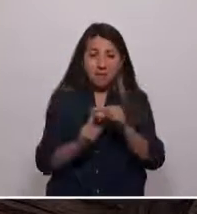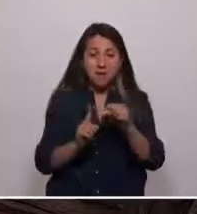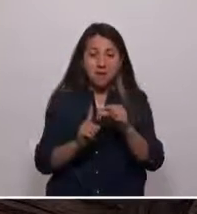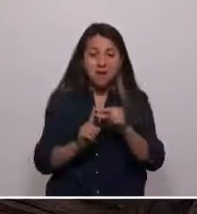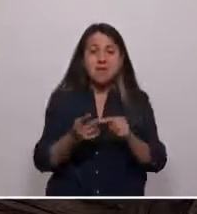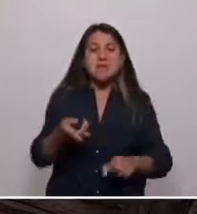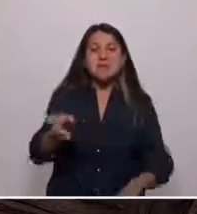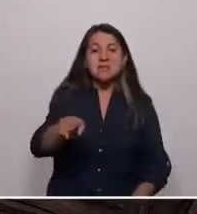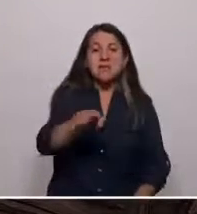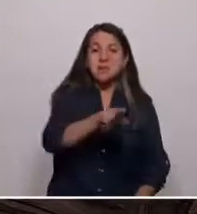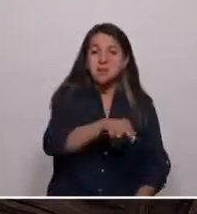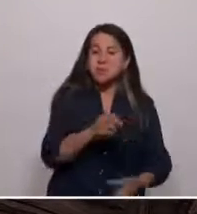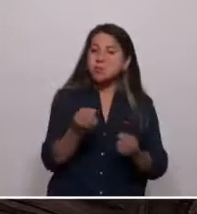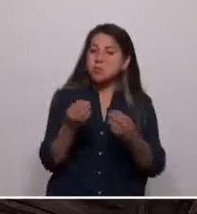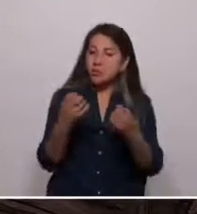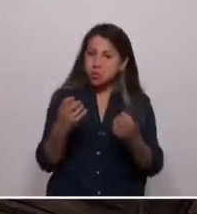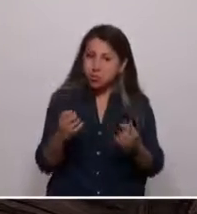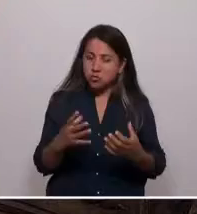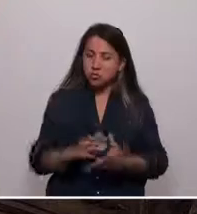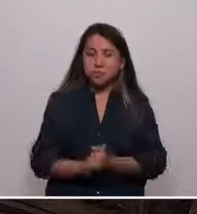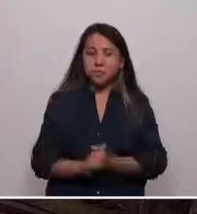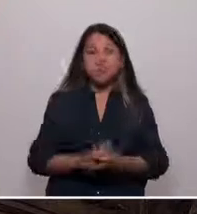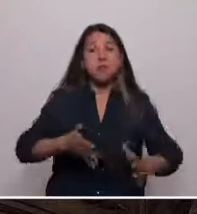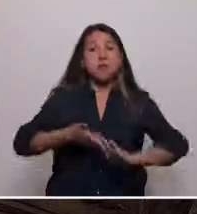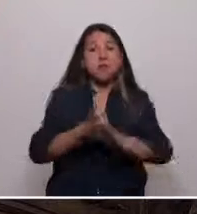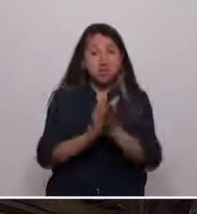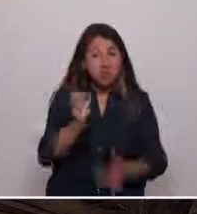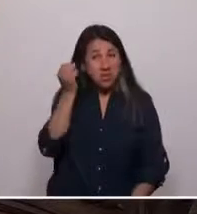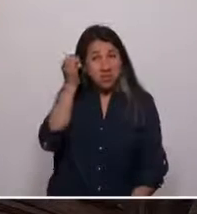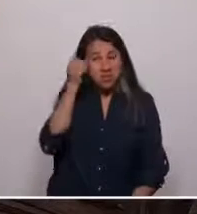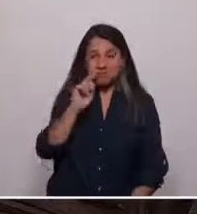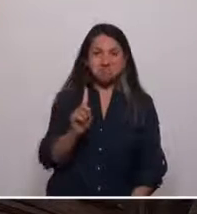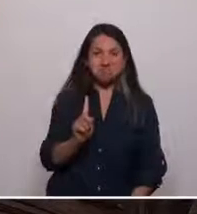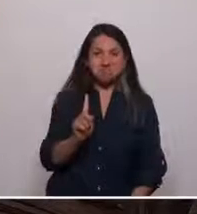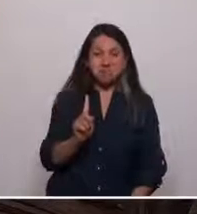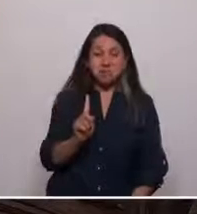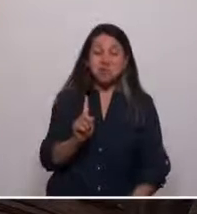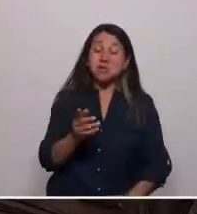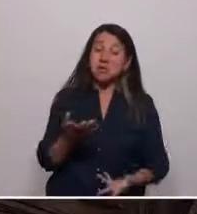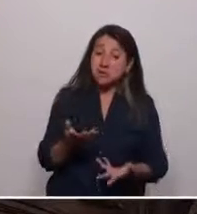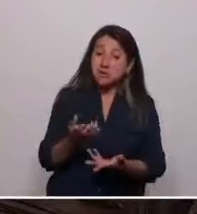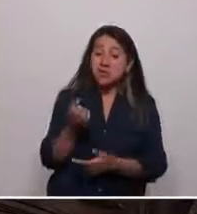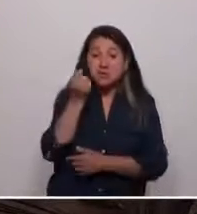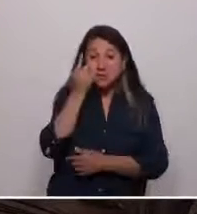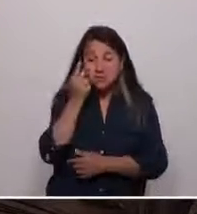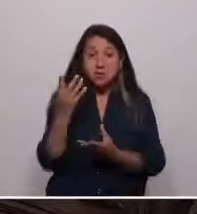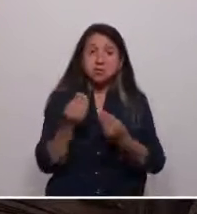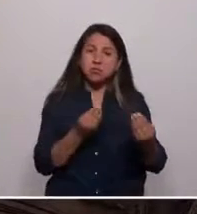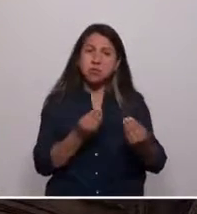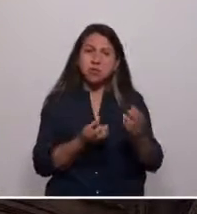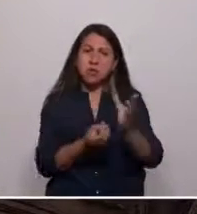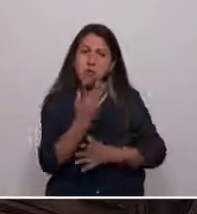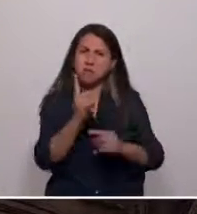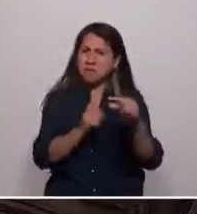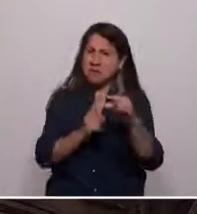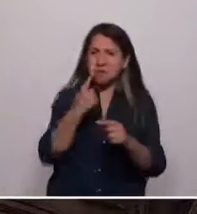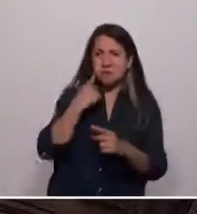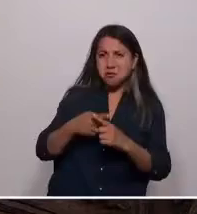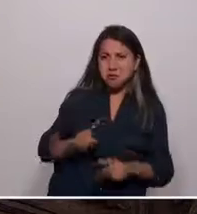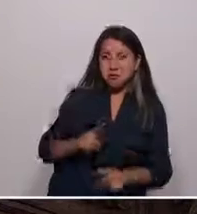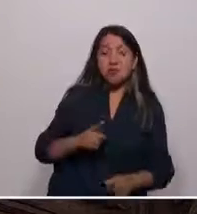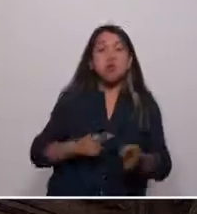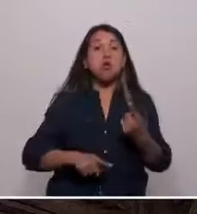repiten continuamente. No todas las comprendo y reconozco muchas son nuevas para mí, y en